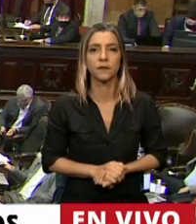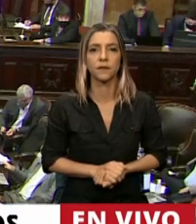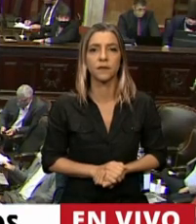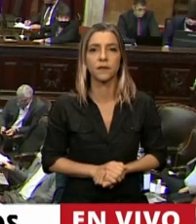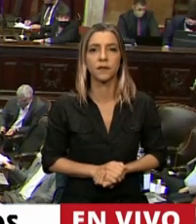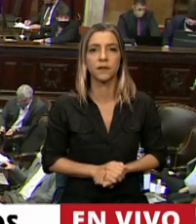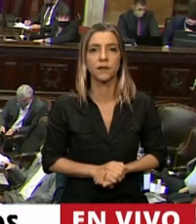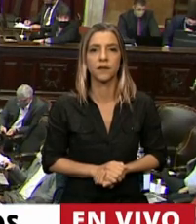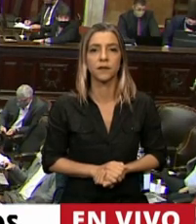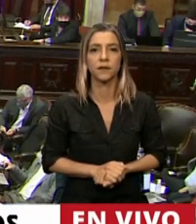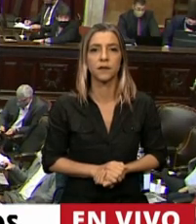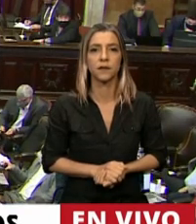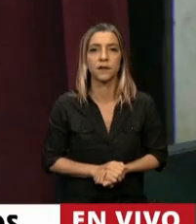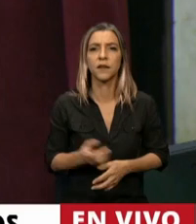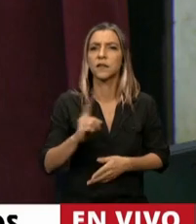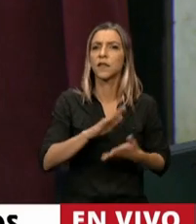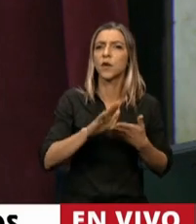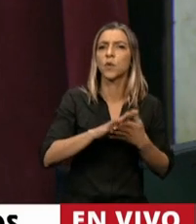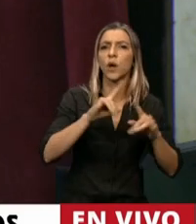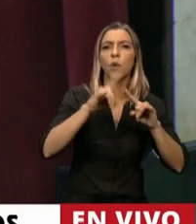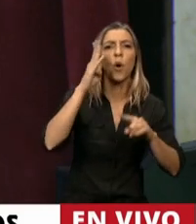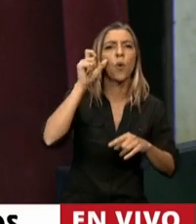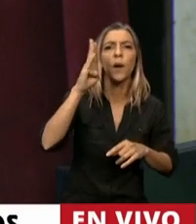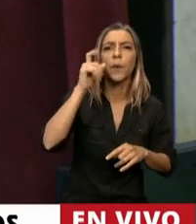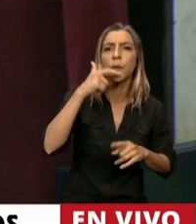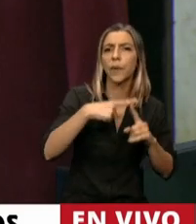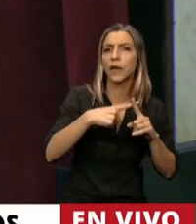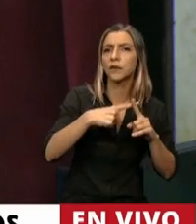Nuevamente al Webex. Mi voto es positivo.